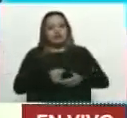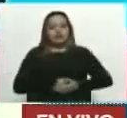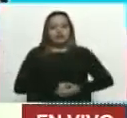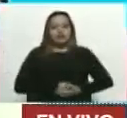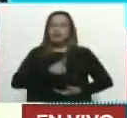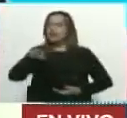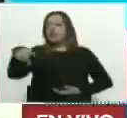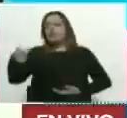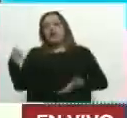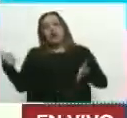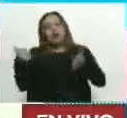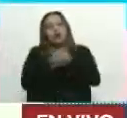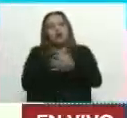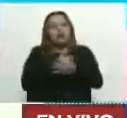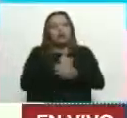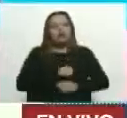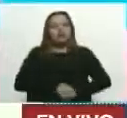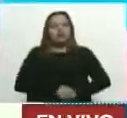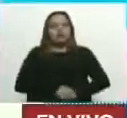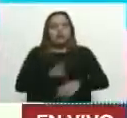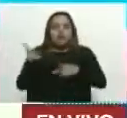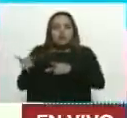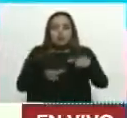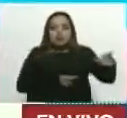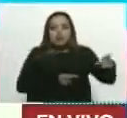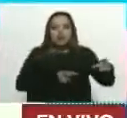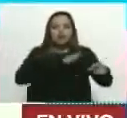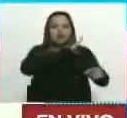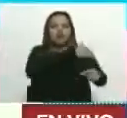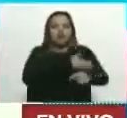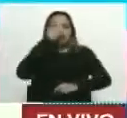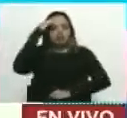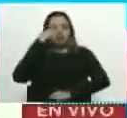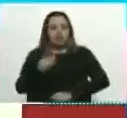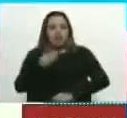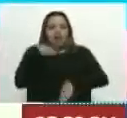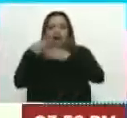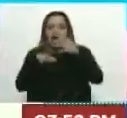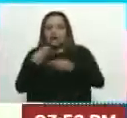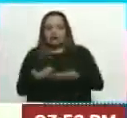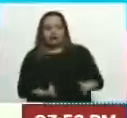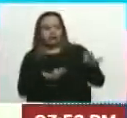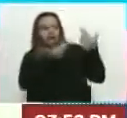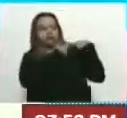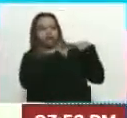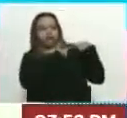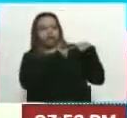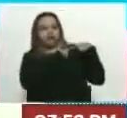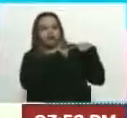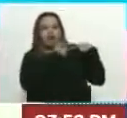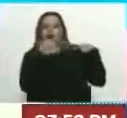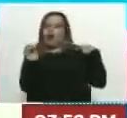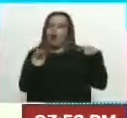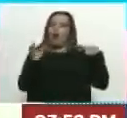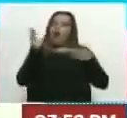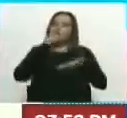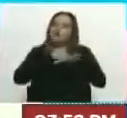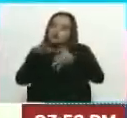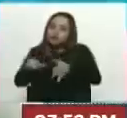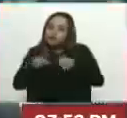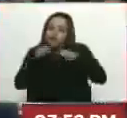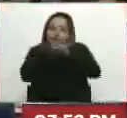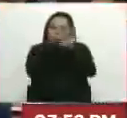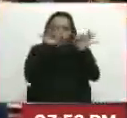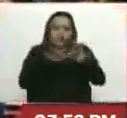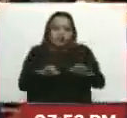después del golpe de Estado, invita a la Fuerza Armada a asumir un carácter, o mejor dicho, a retomar su